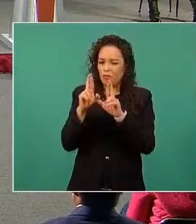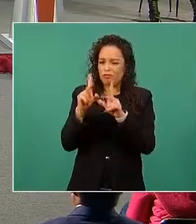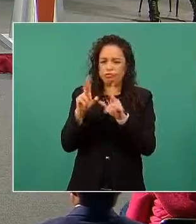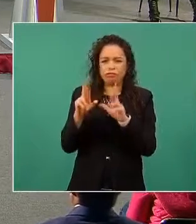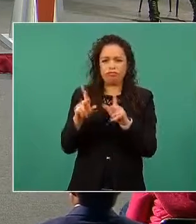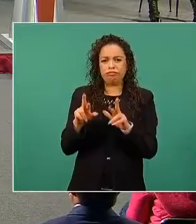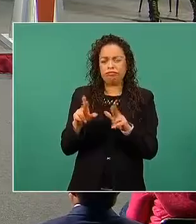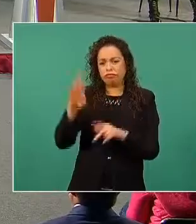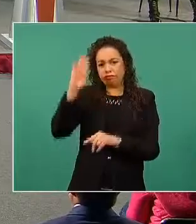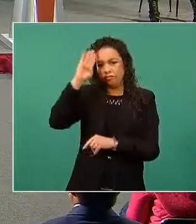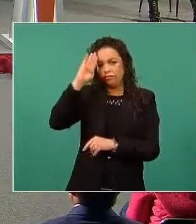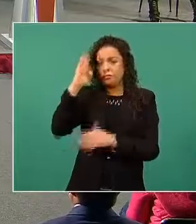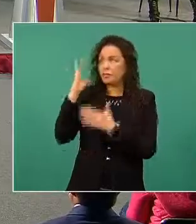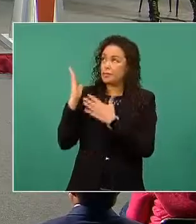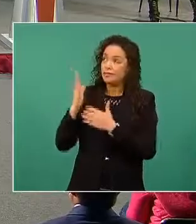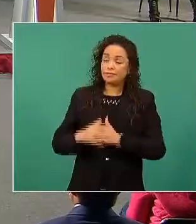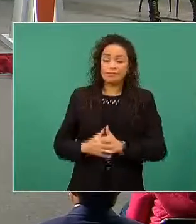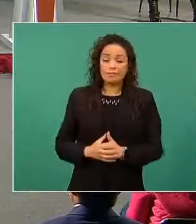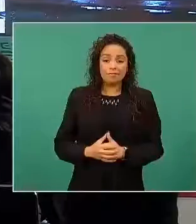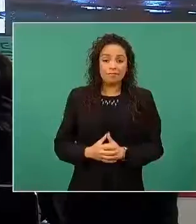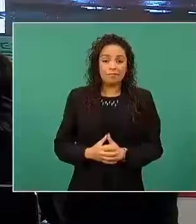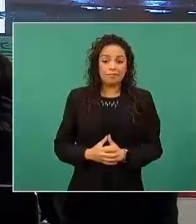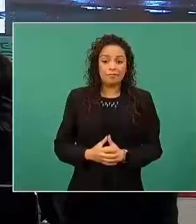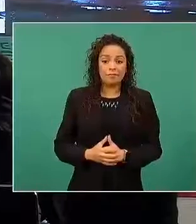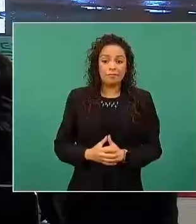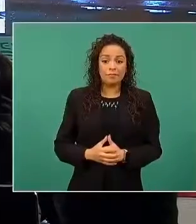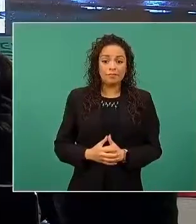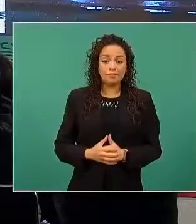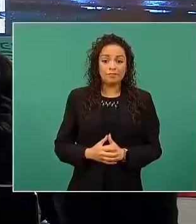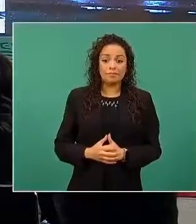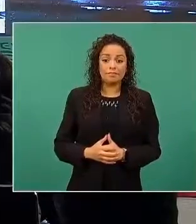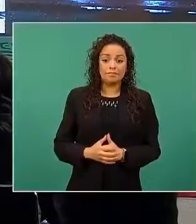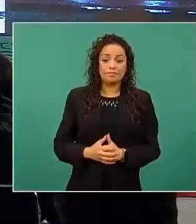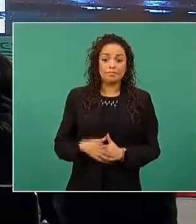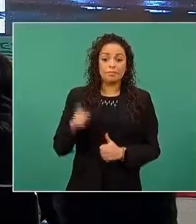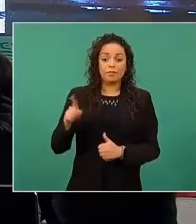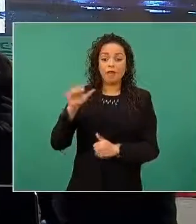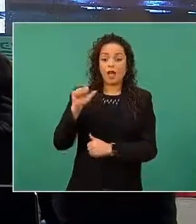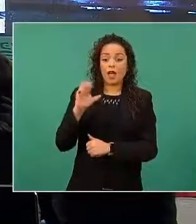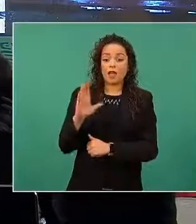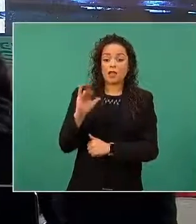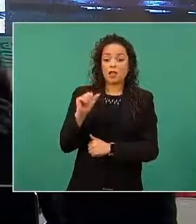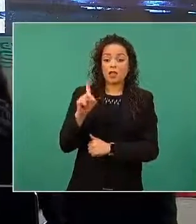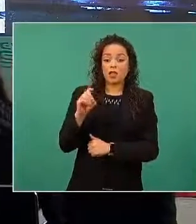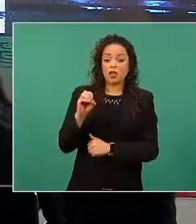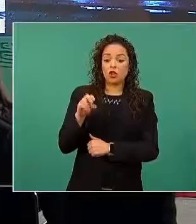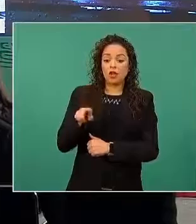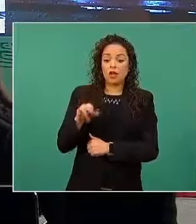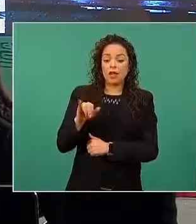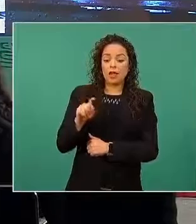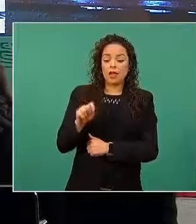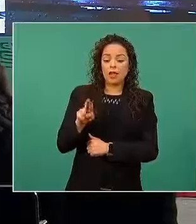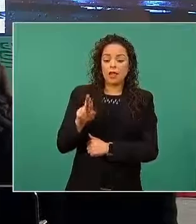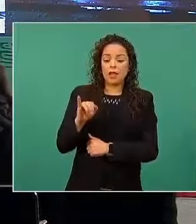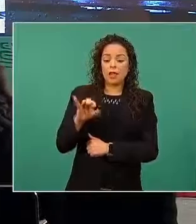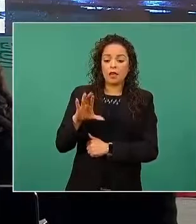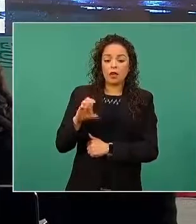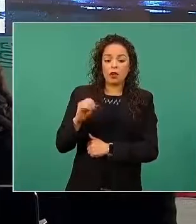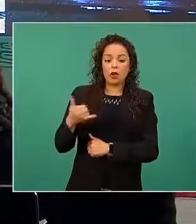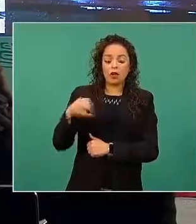están. La que sigue, por favor. Las plantas de ácido nítrico y nitrato de amonio.